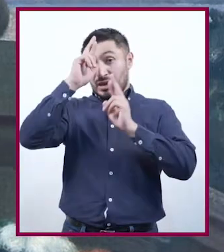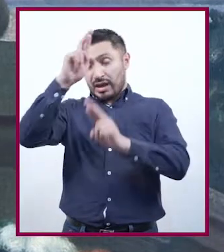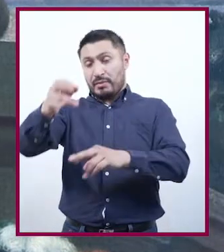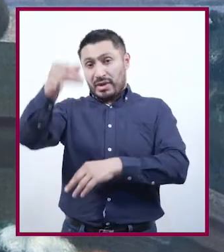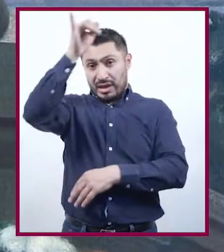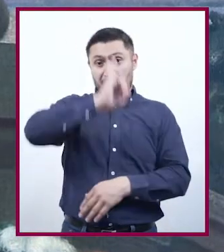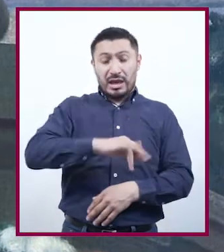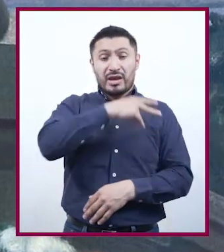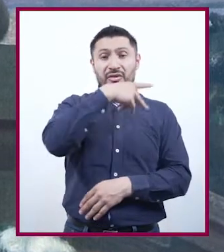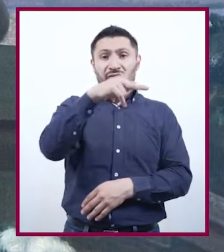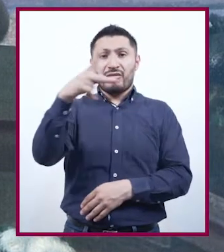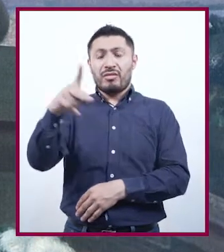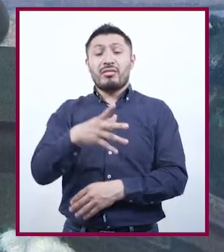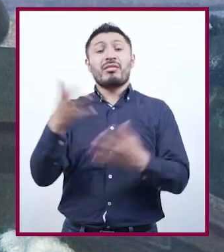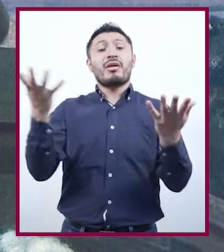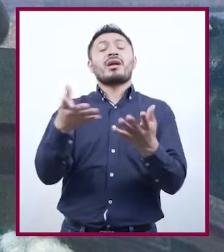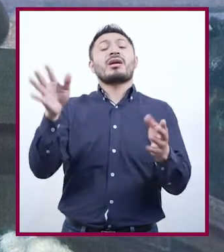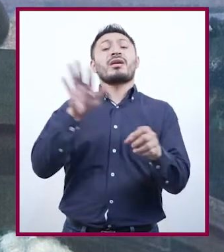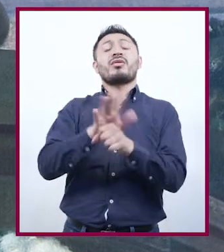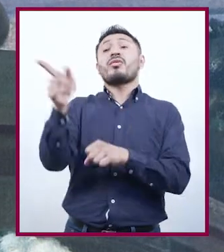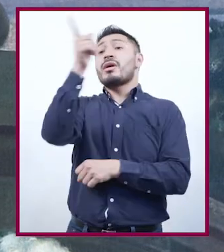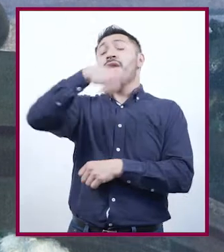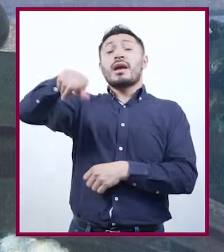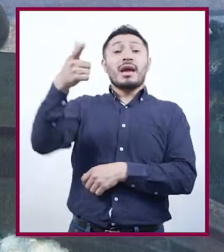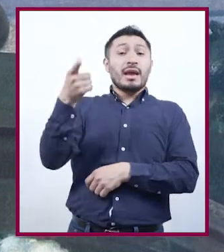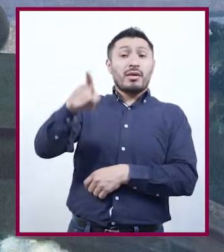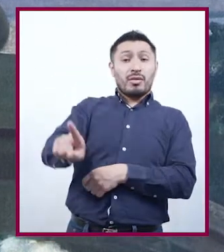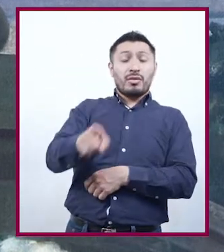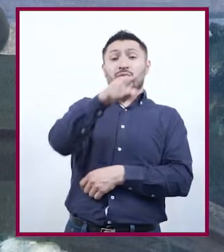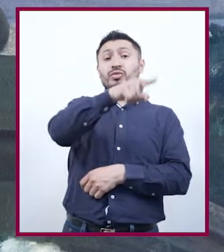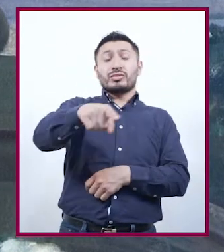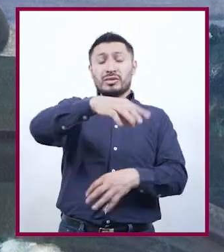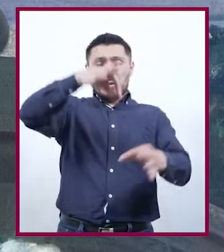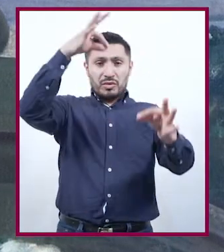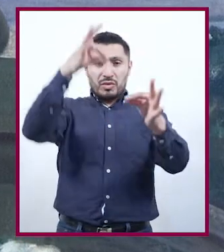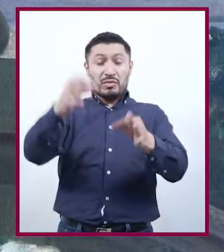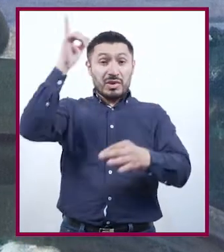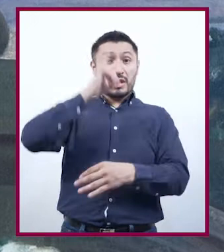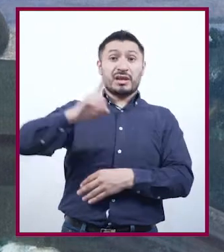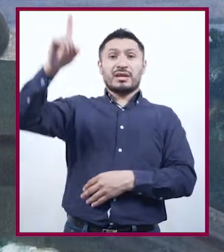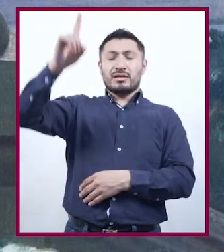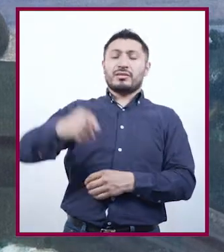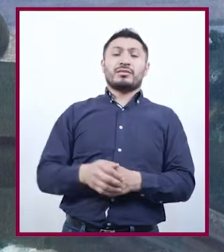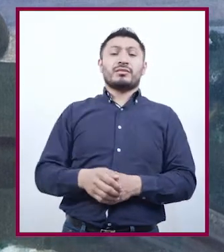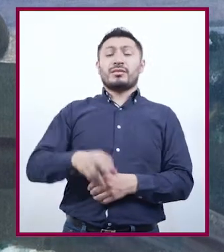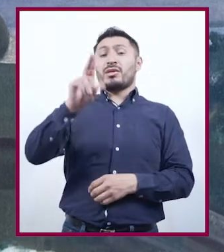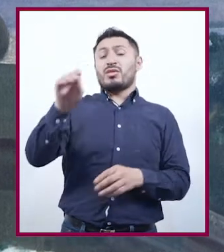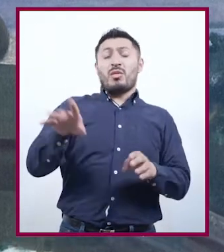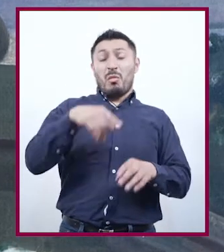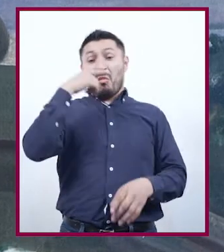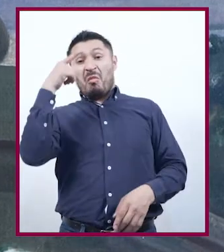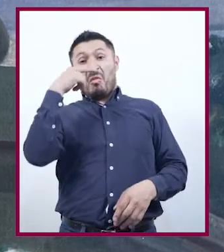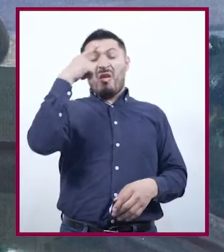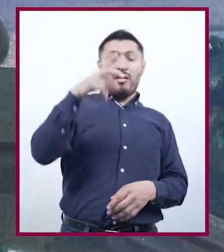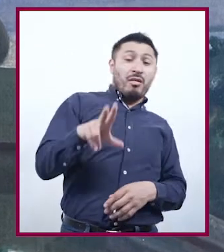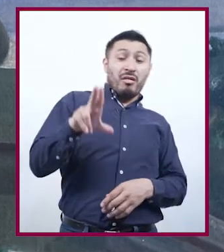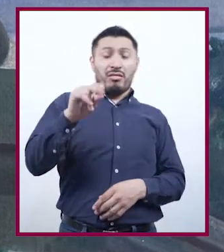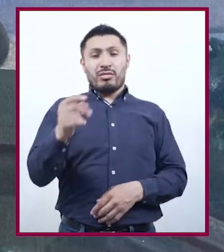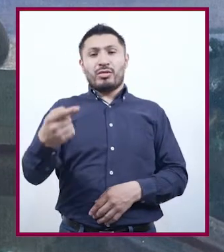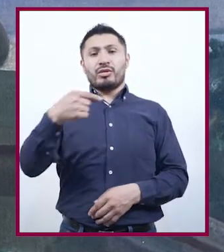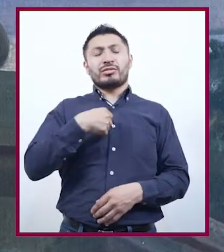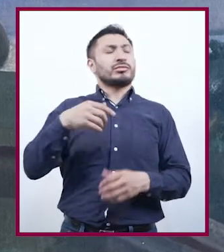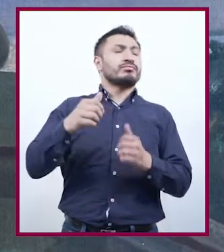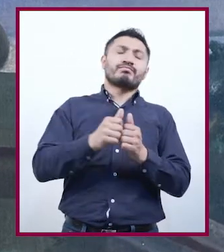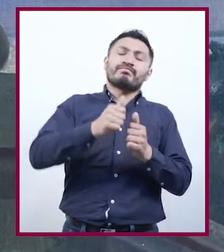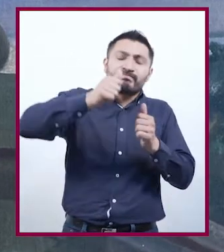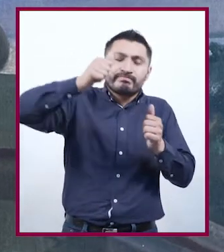obediencia a vuestros jefes, que haciendo lo que ellos os mandan cumpliréis con Dios. No digo esto lleno de vanidad, porque